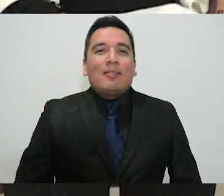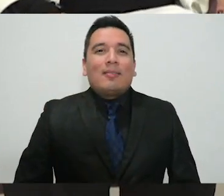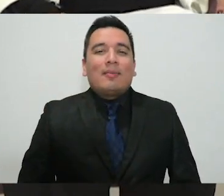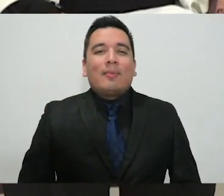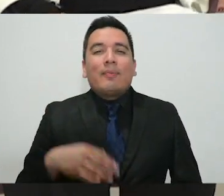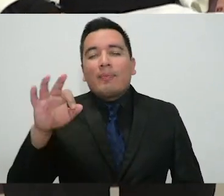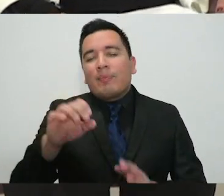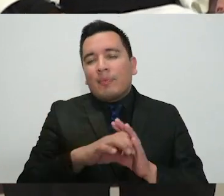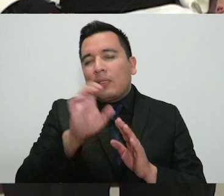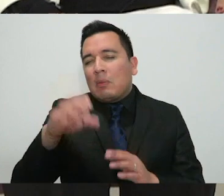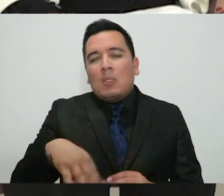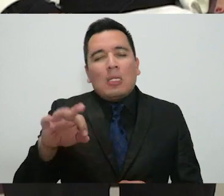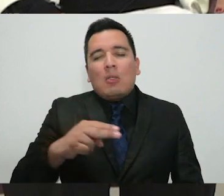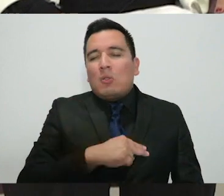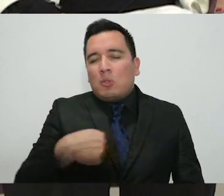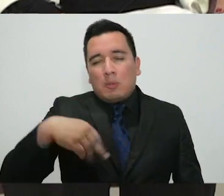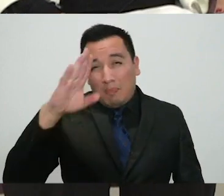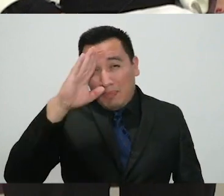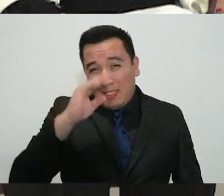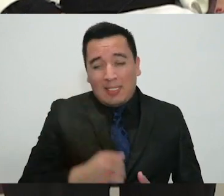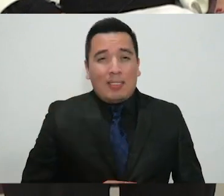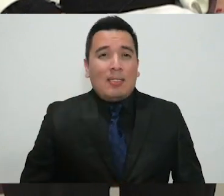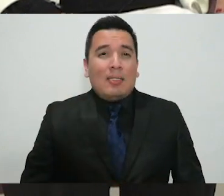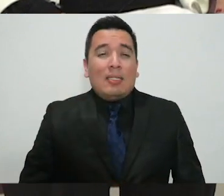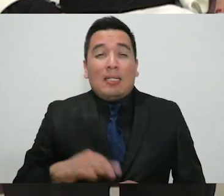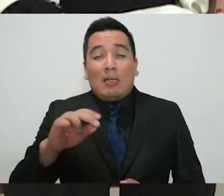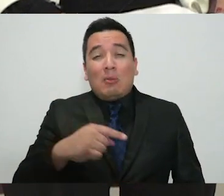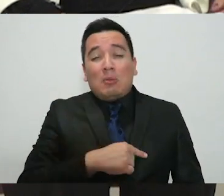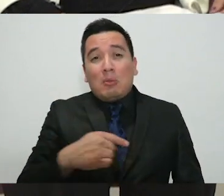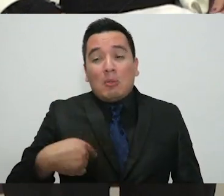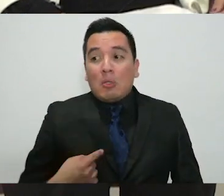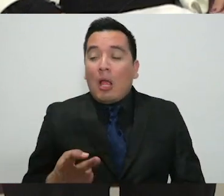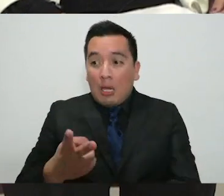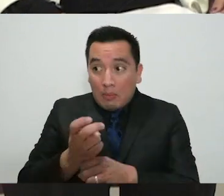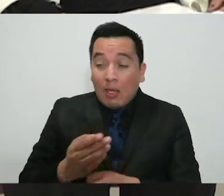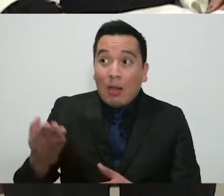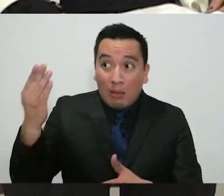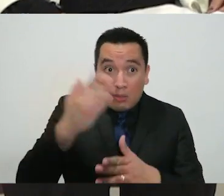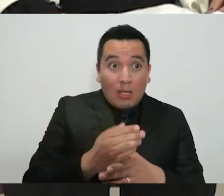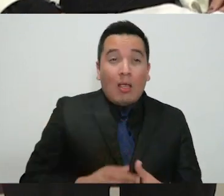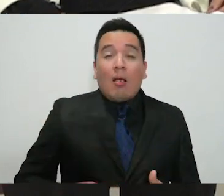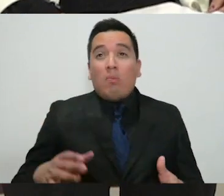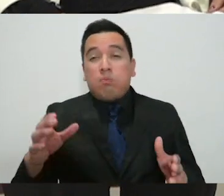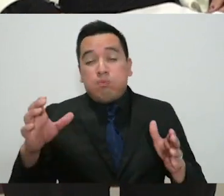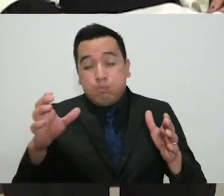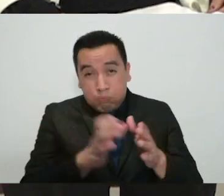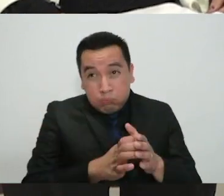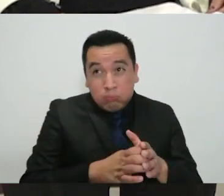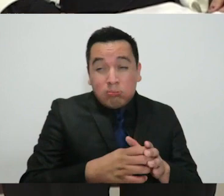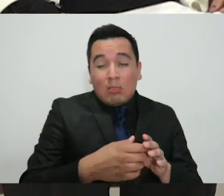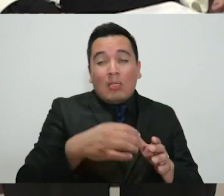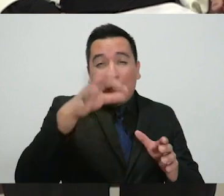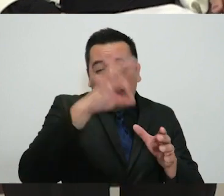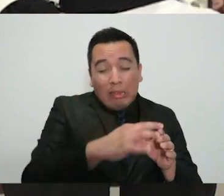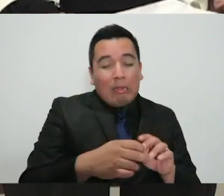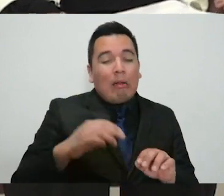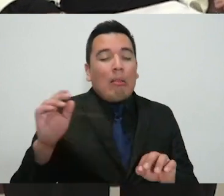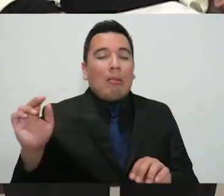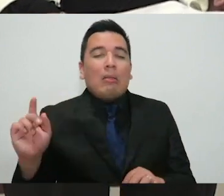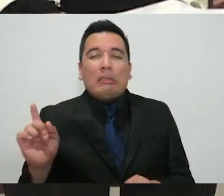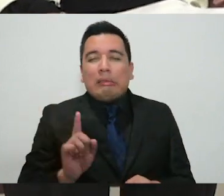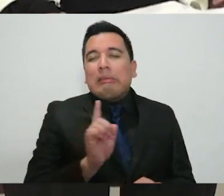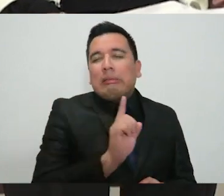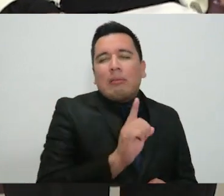algún momento tenemos que pensar de que en lugar de que nos inviten a ir a votar a nuestra casilla más cercana, que nos inviten